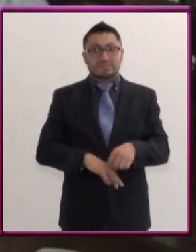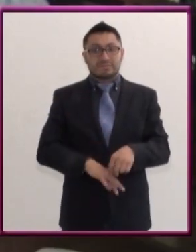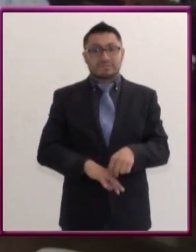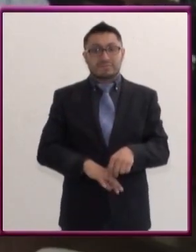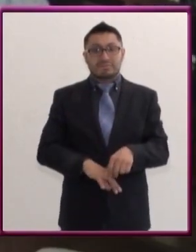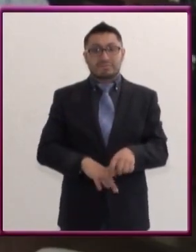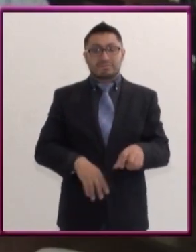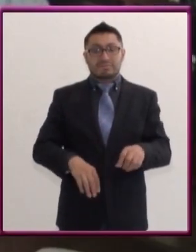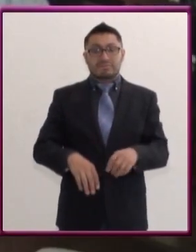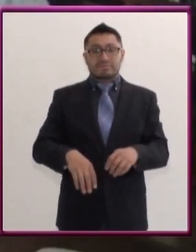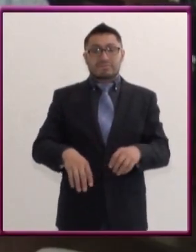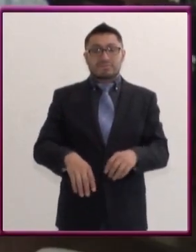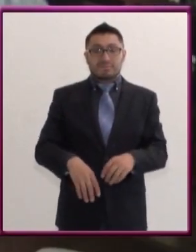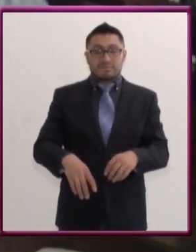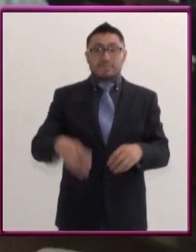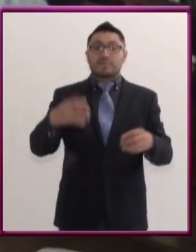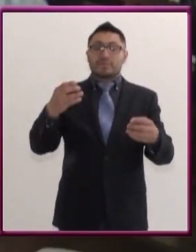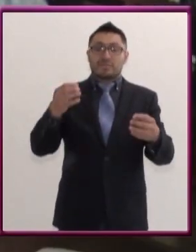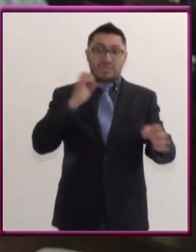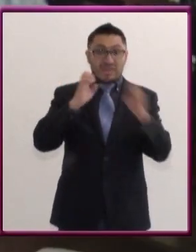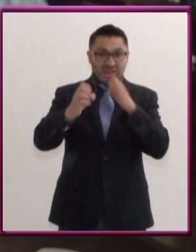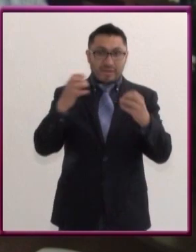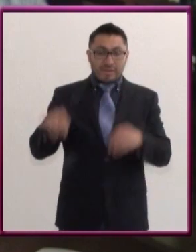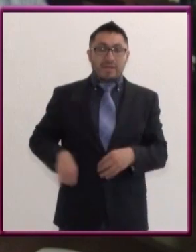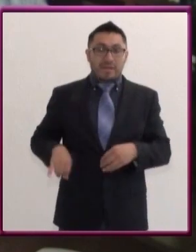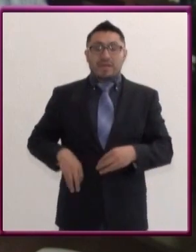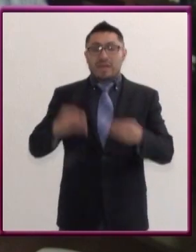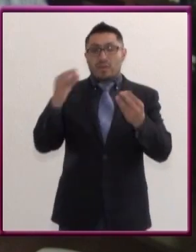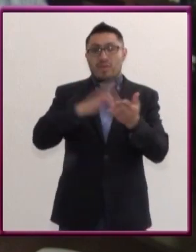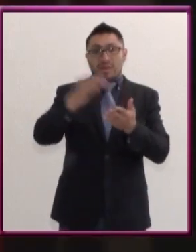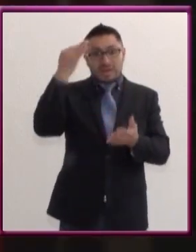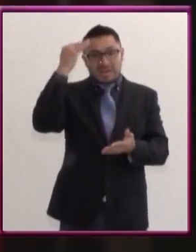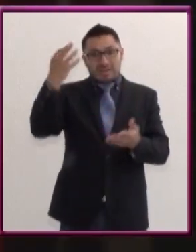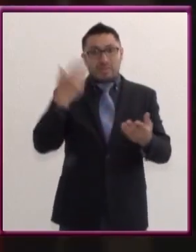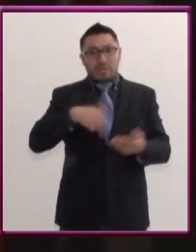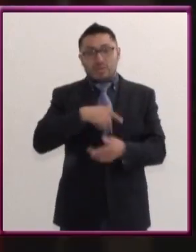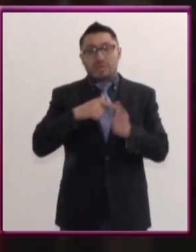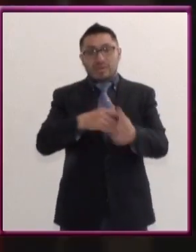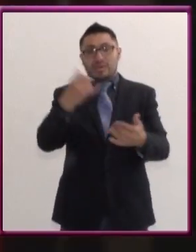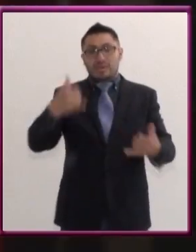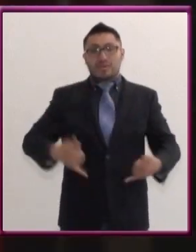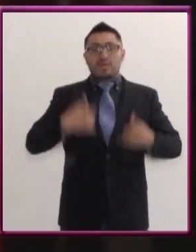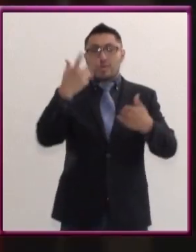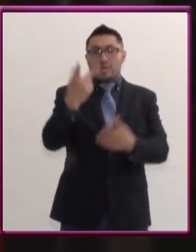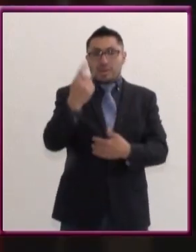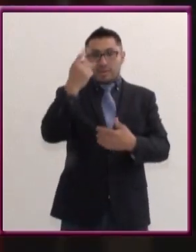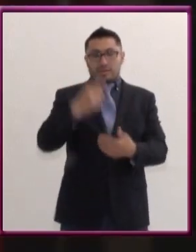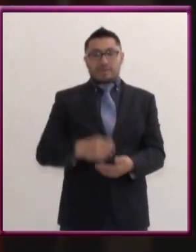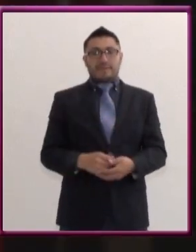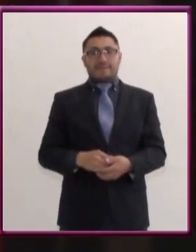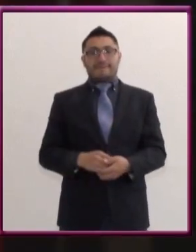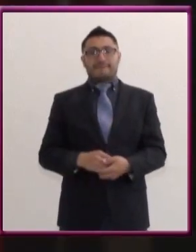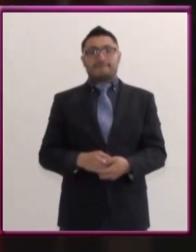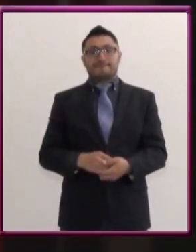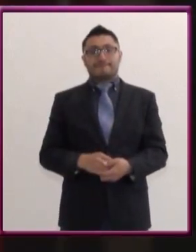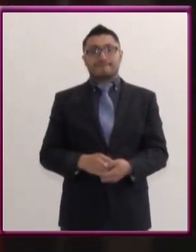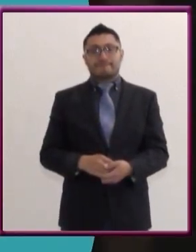Pues maravillosa fue la plática que tuvimos. Muchas gracias por su tiempo y nosotros continuamos en Jóvenes en TV.